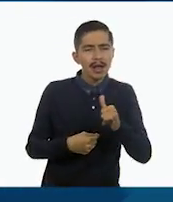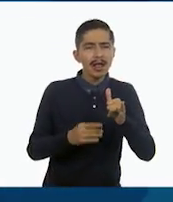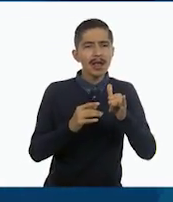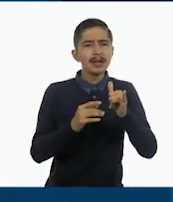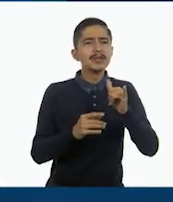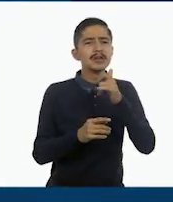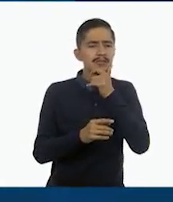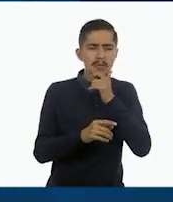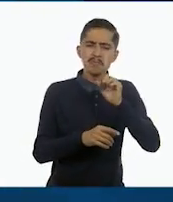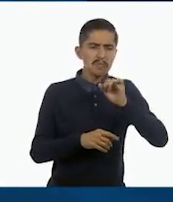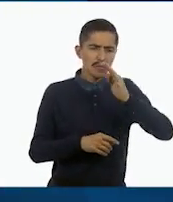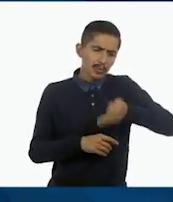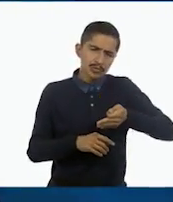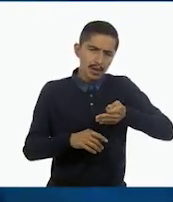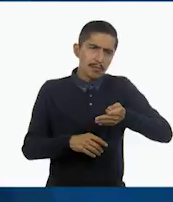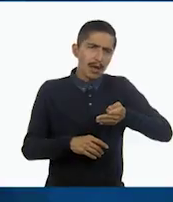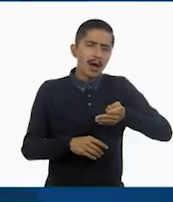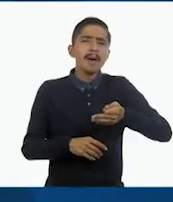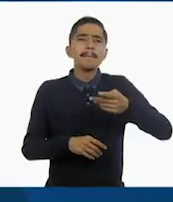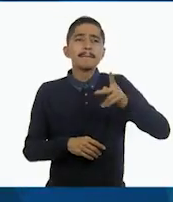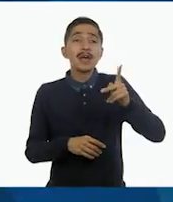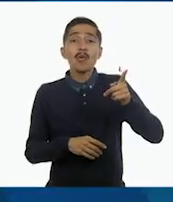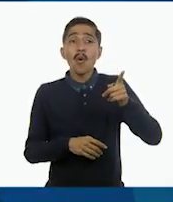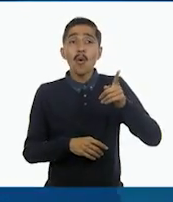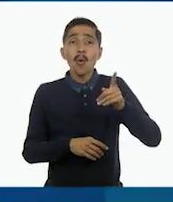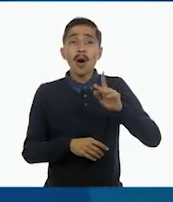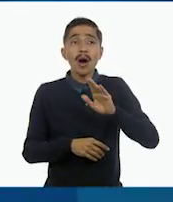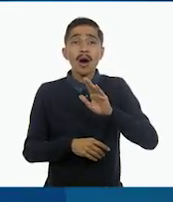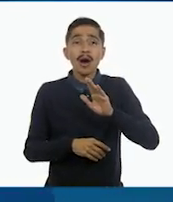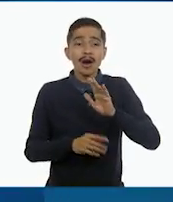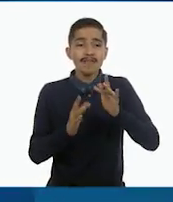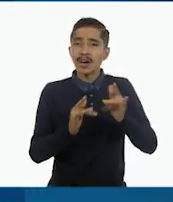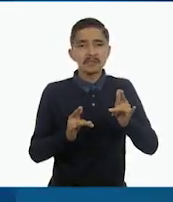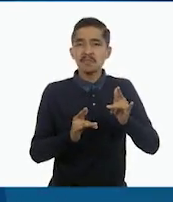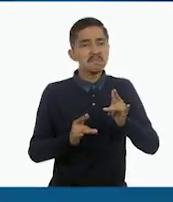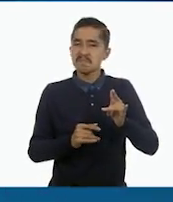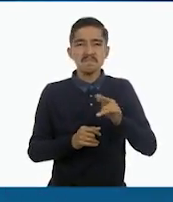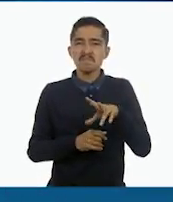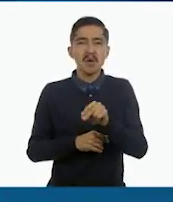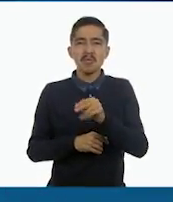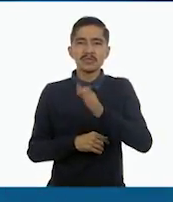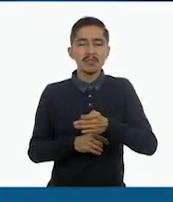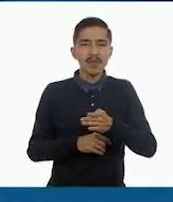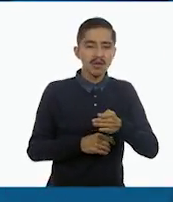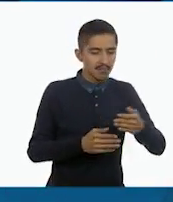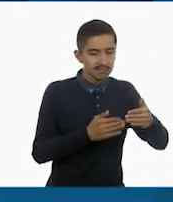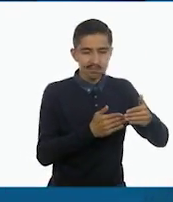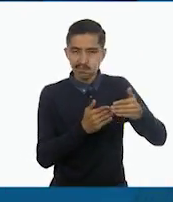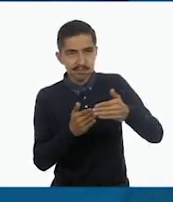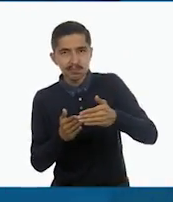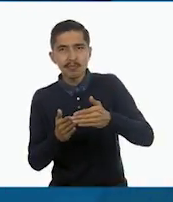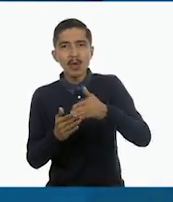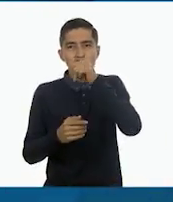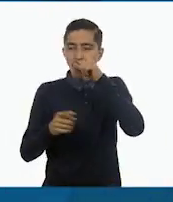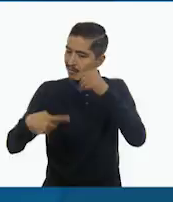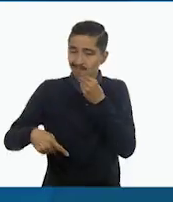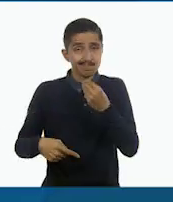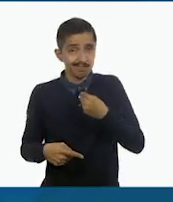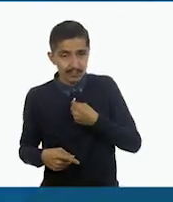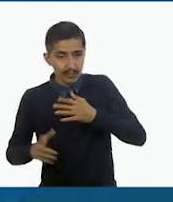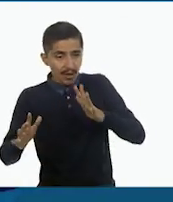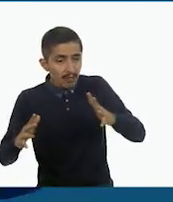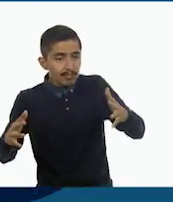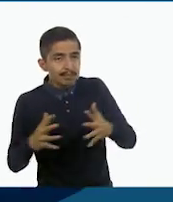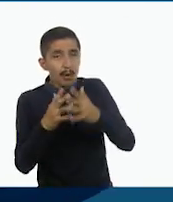Francia se niega e inicia su avance. Juárez autoriza la formación de guerrillas para defenderse